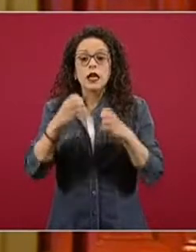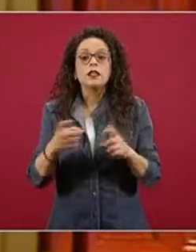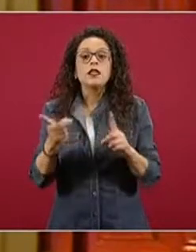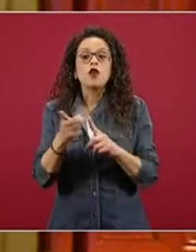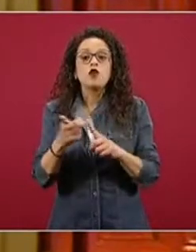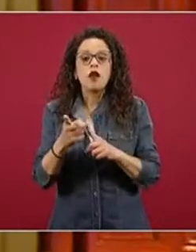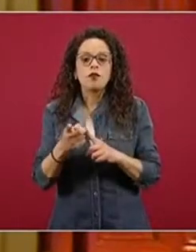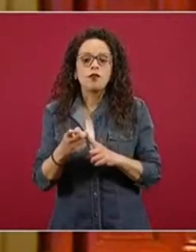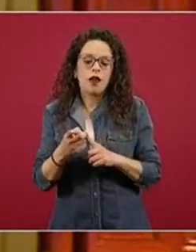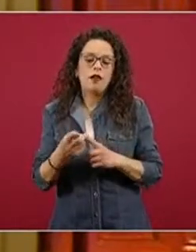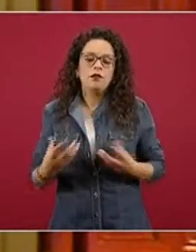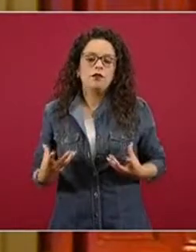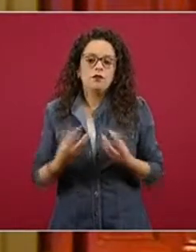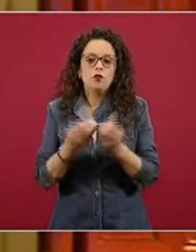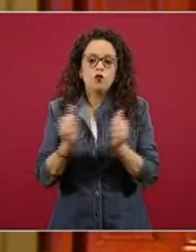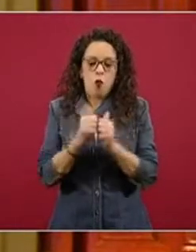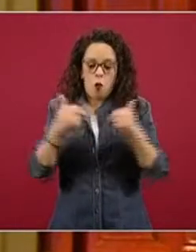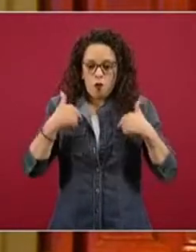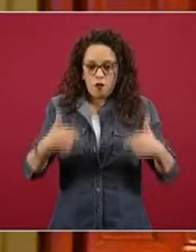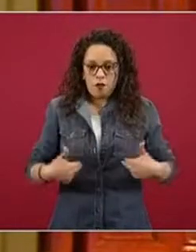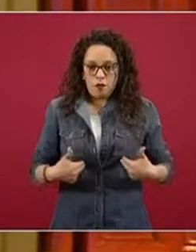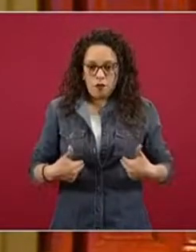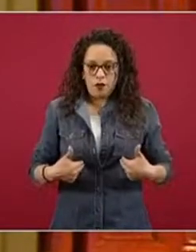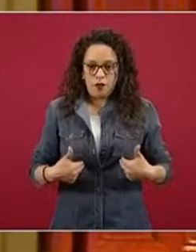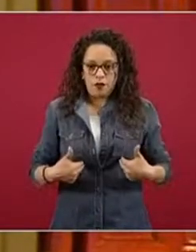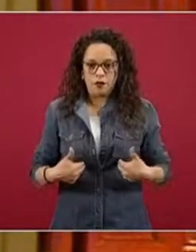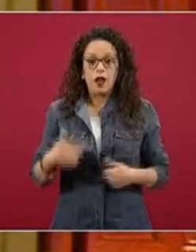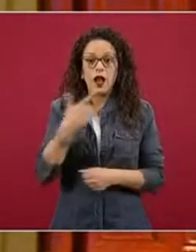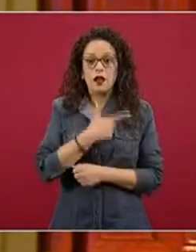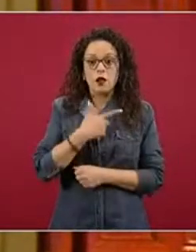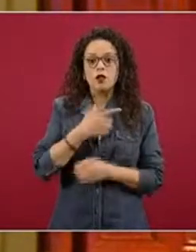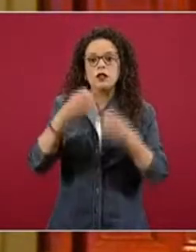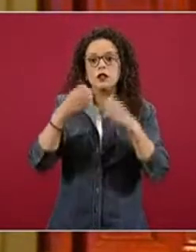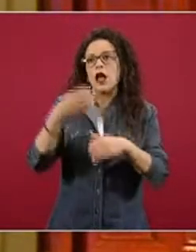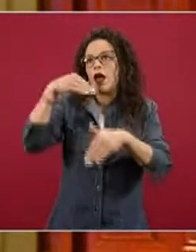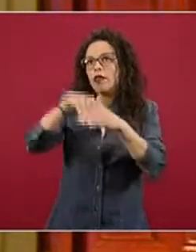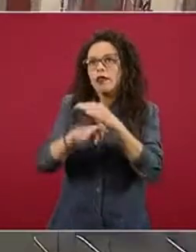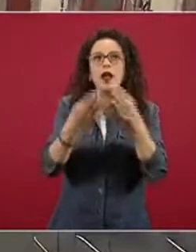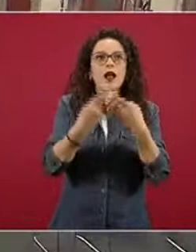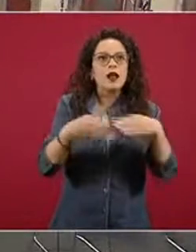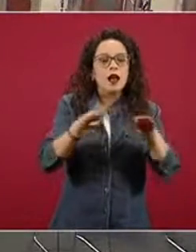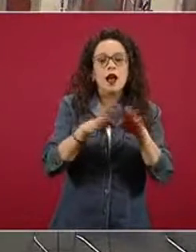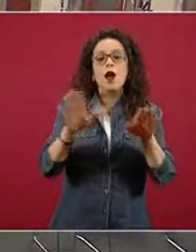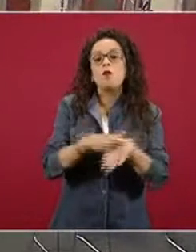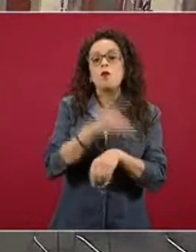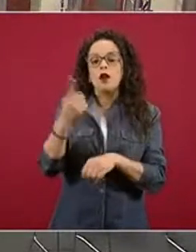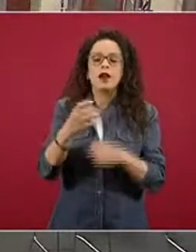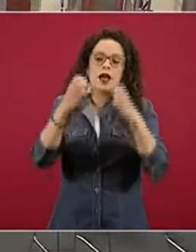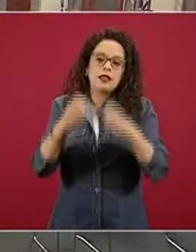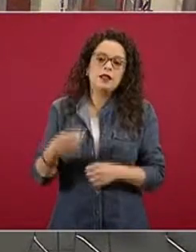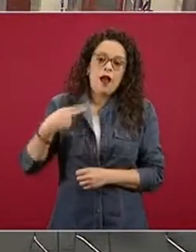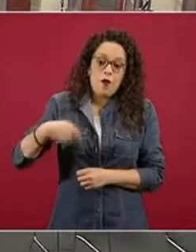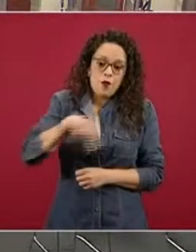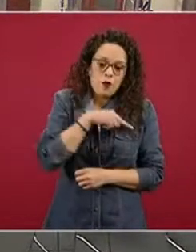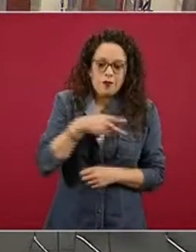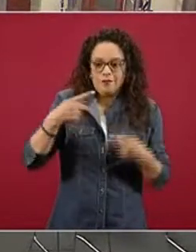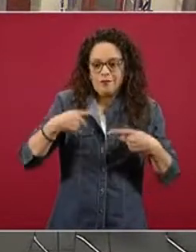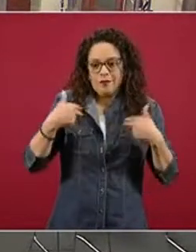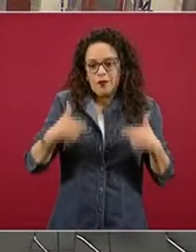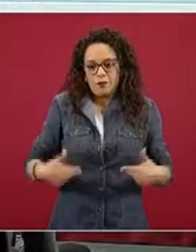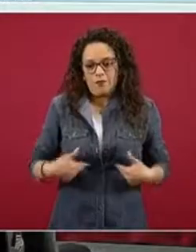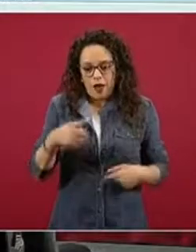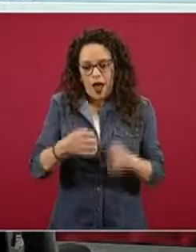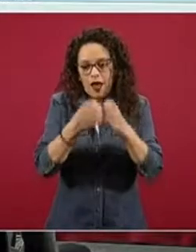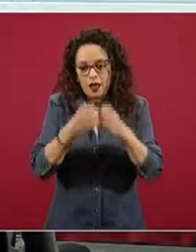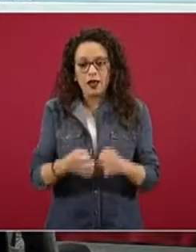gusta vivir cerca de los humanos y le gusta vivir dentro de nuestras casas porque ahí estamos nosotros. Entonces esto es importante que ustedes